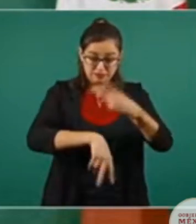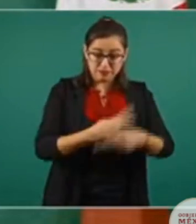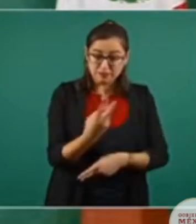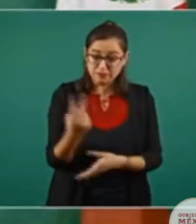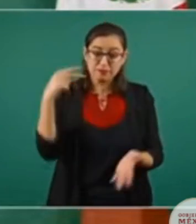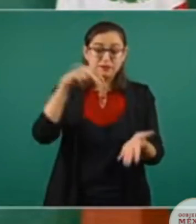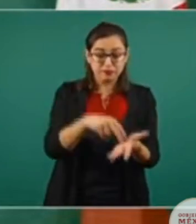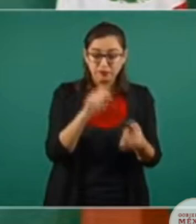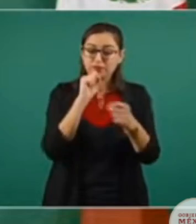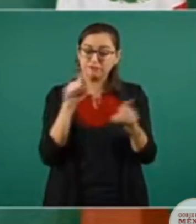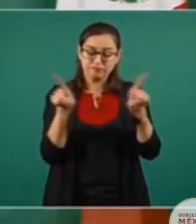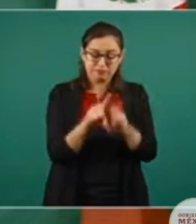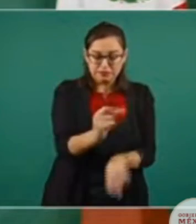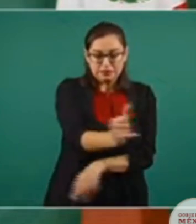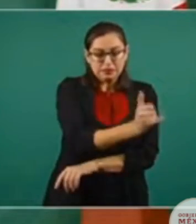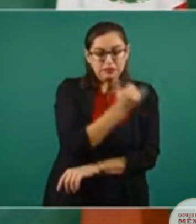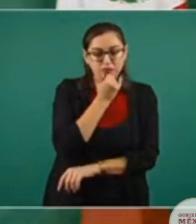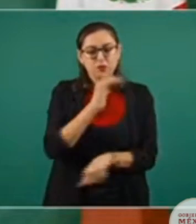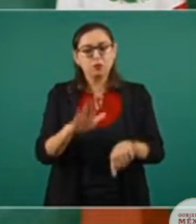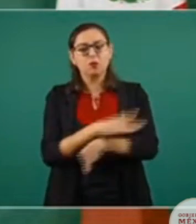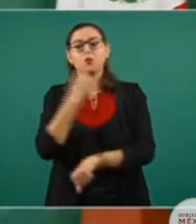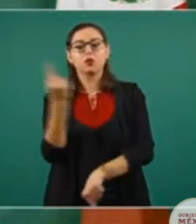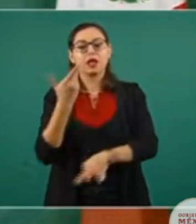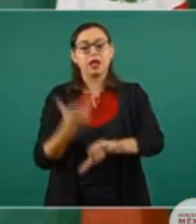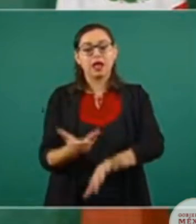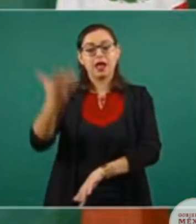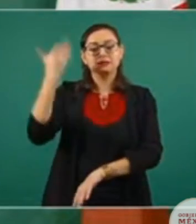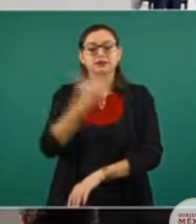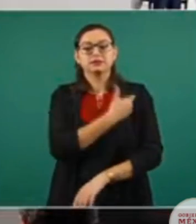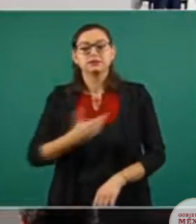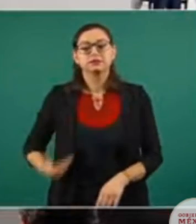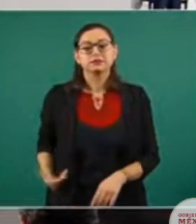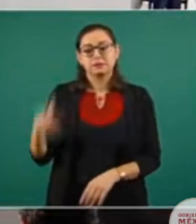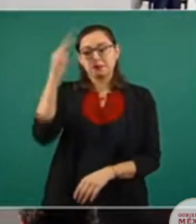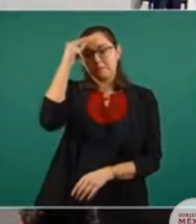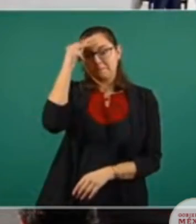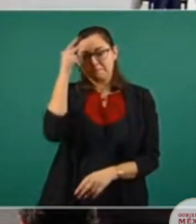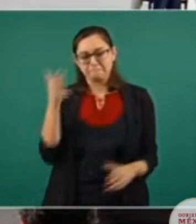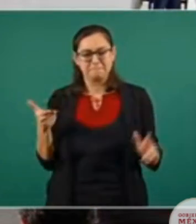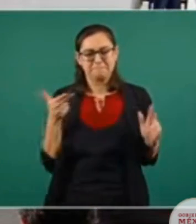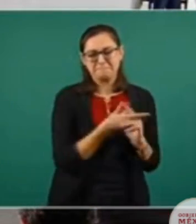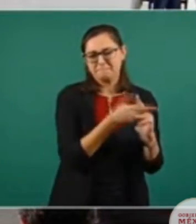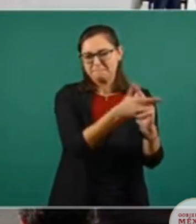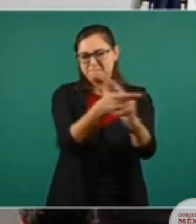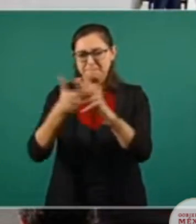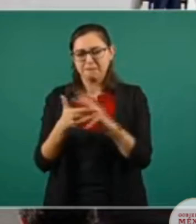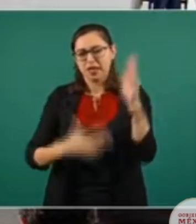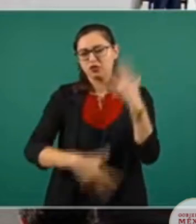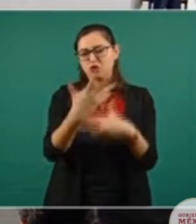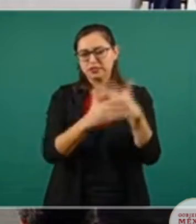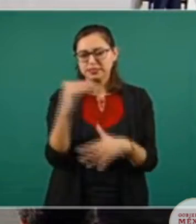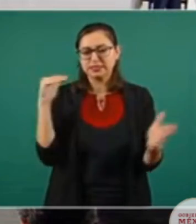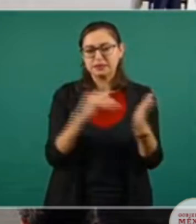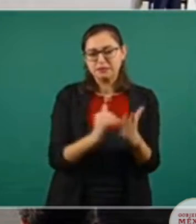porque durante el porfiriato se asesinaron a 15,000 yaquis